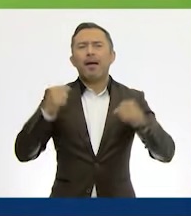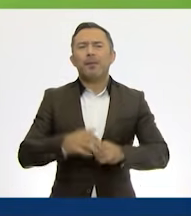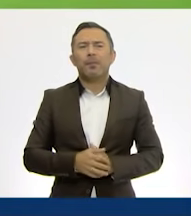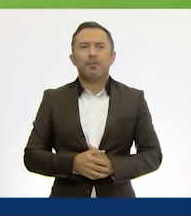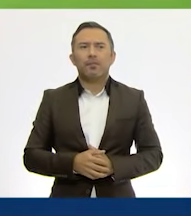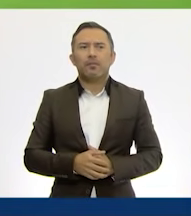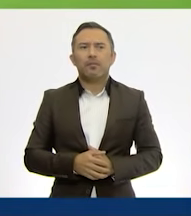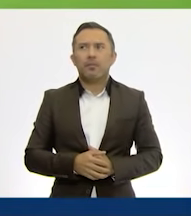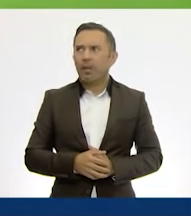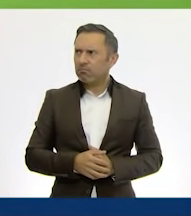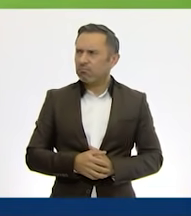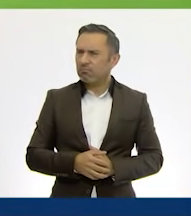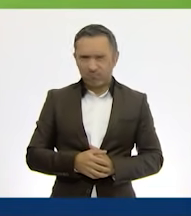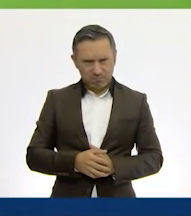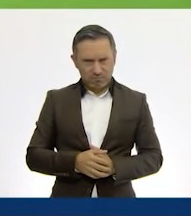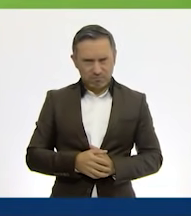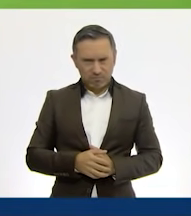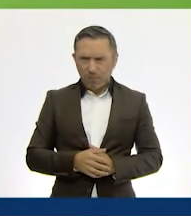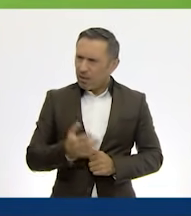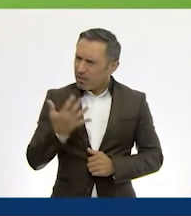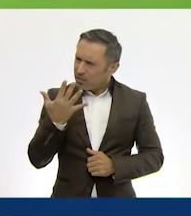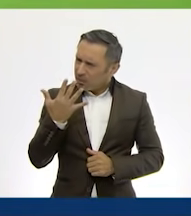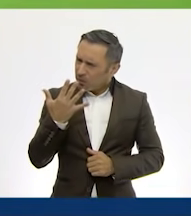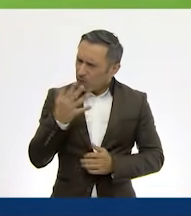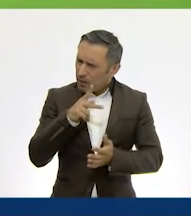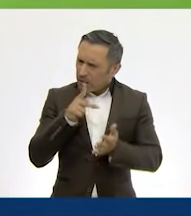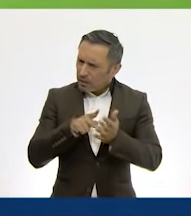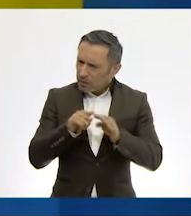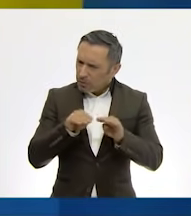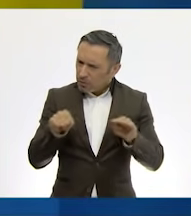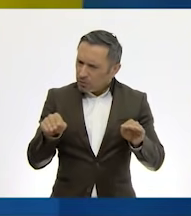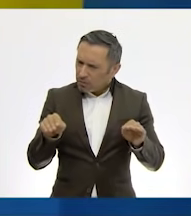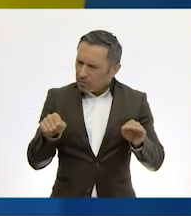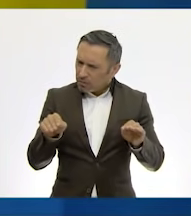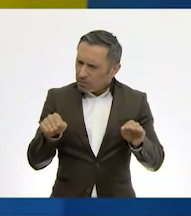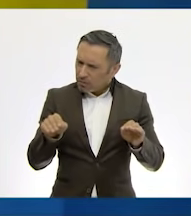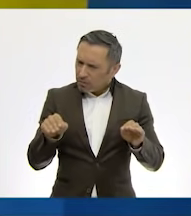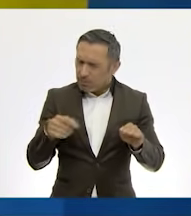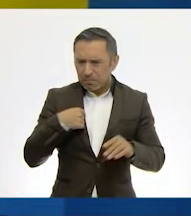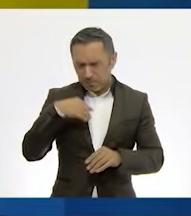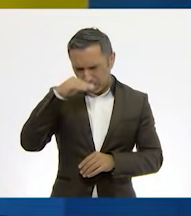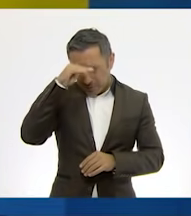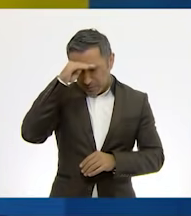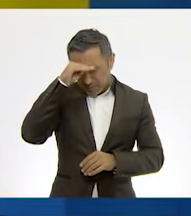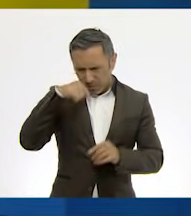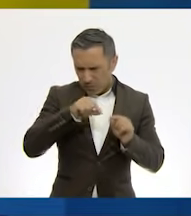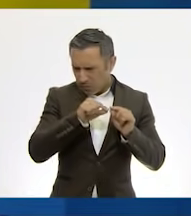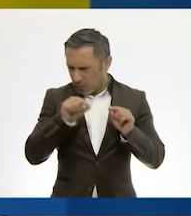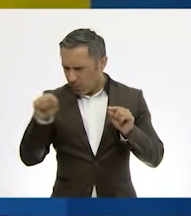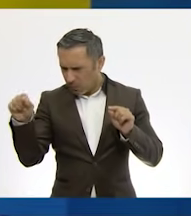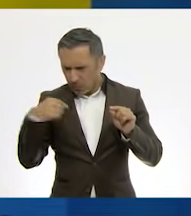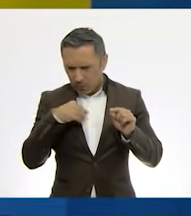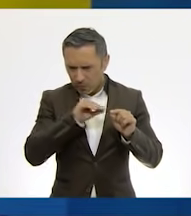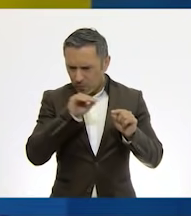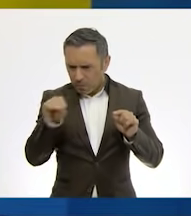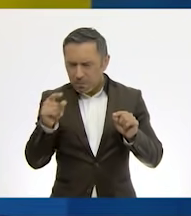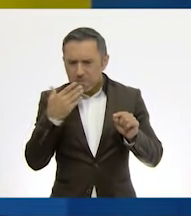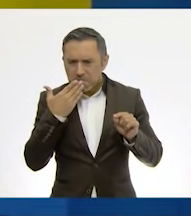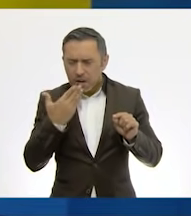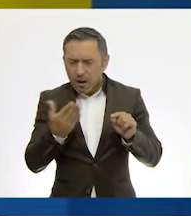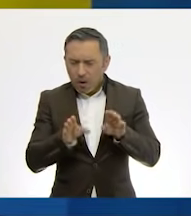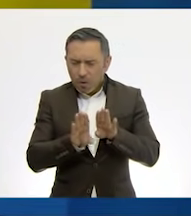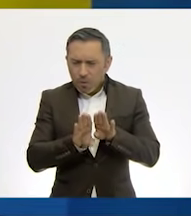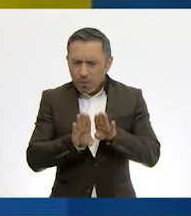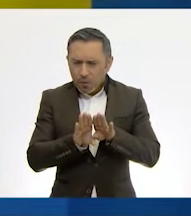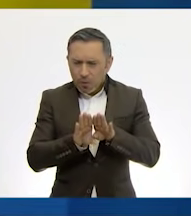Sí, ¿verdad? Me salió cinco kilómetros, pero necesito pensar cómo hacerlo para colocar correctamente. Pero ahorita que lo estoy pensando y mientras lo voy